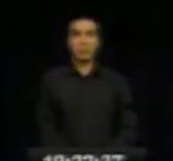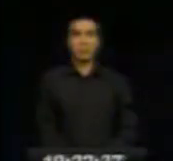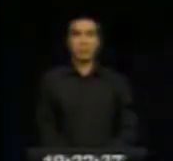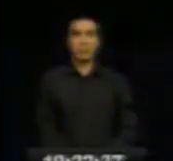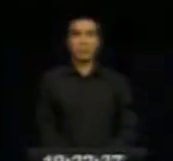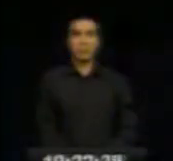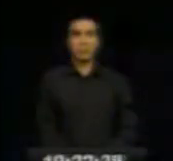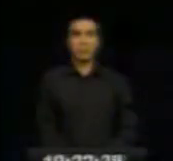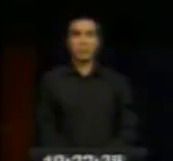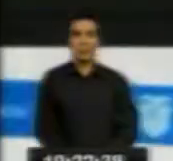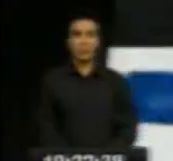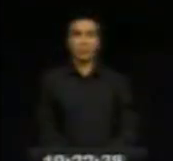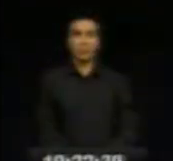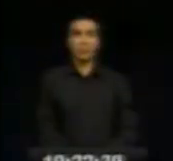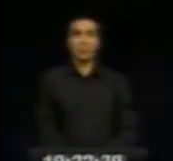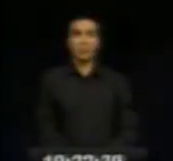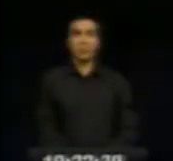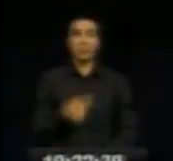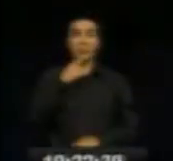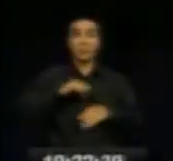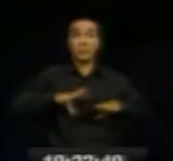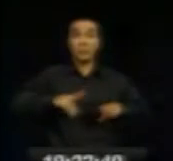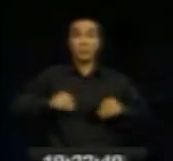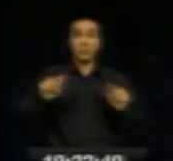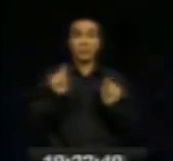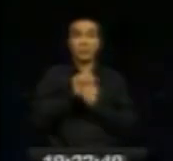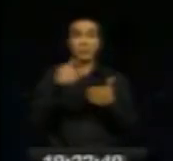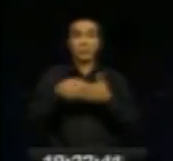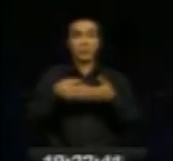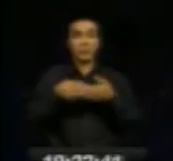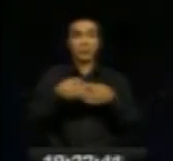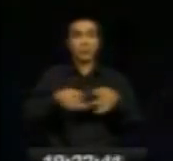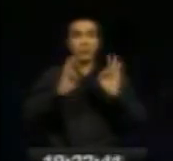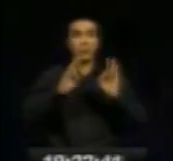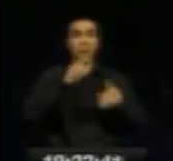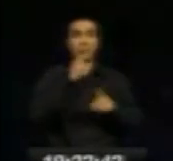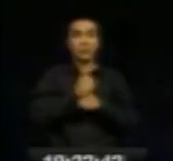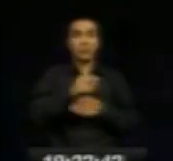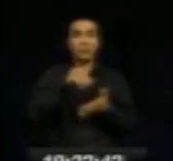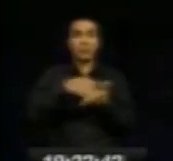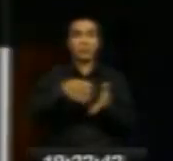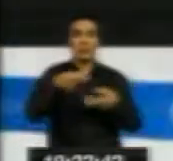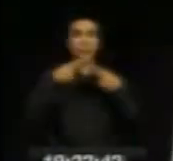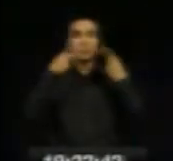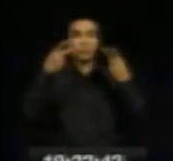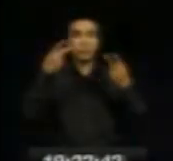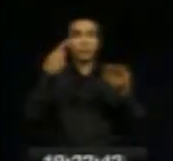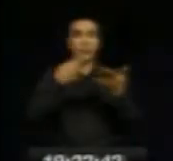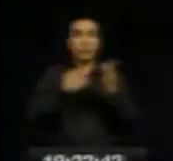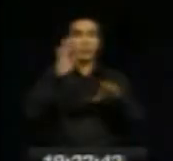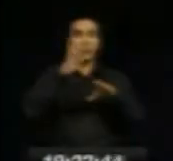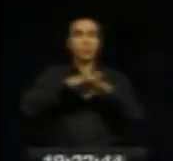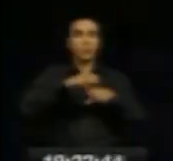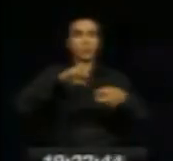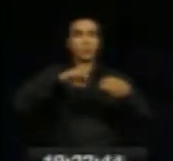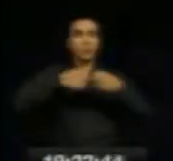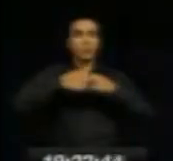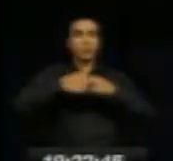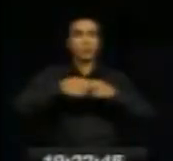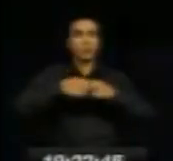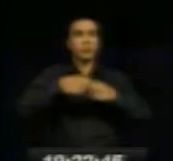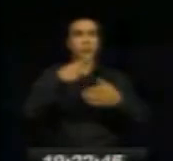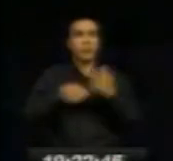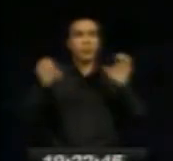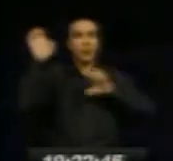No es lo que tengo acá. Rechazo a la corrupción en todas sus formas. La asignación de cargos públicos es producto de un proceso riguroso